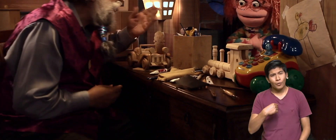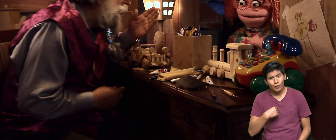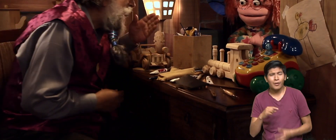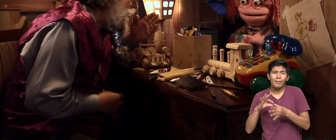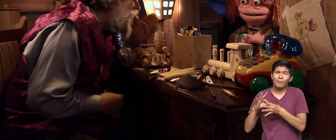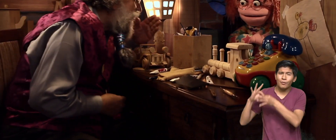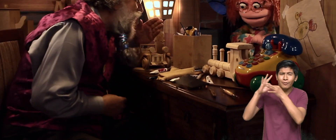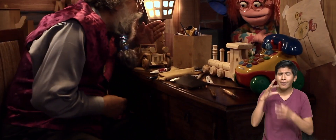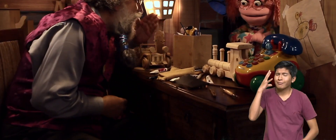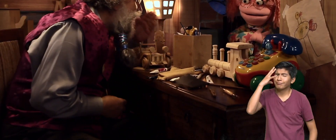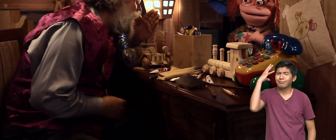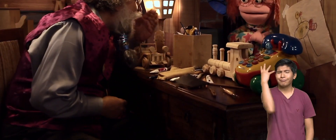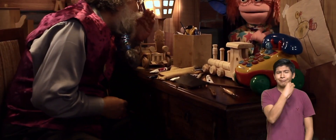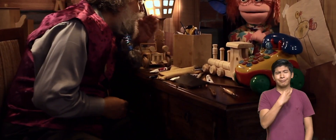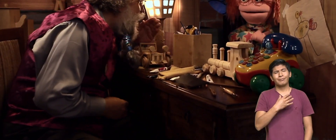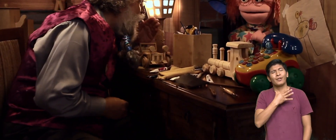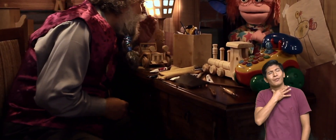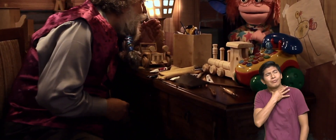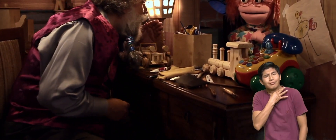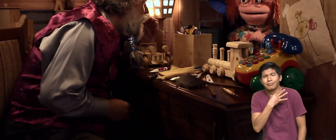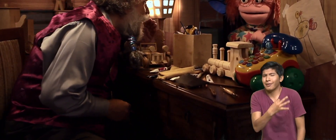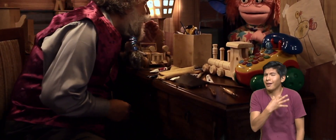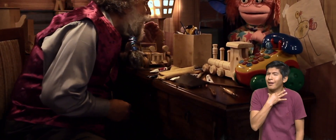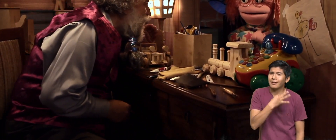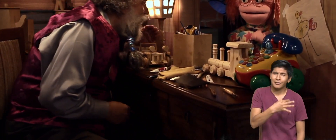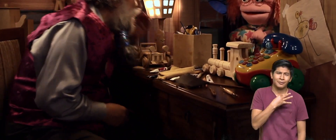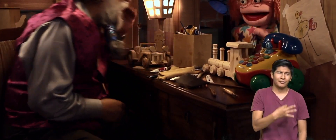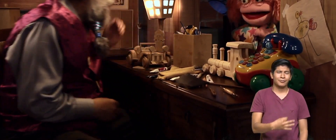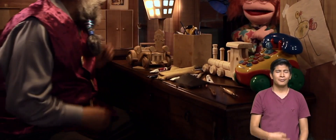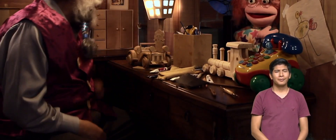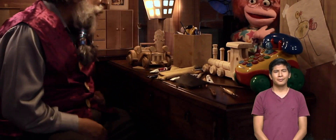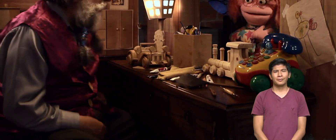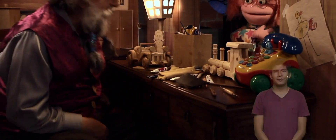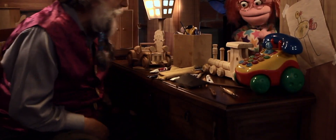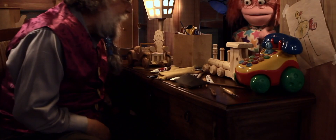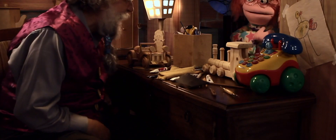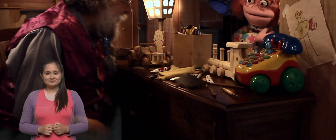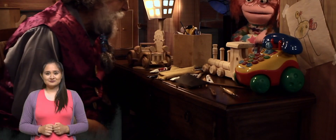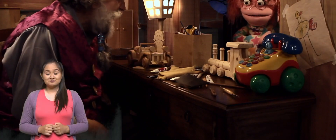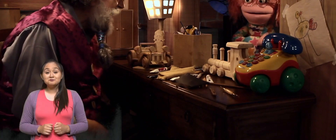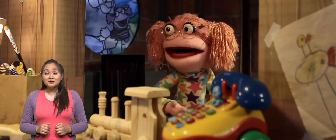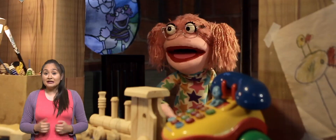Sí, contarte cuentos es la actividad que yo más disfruto, mi Romy.